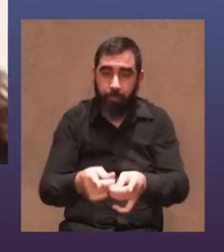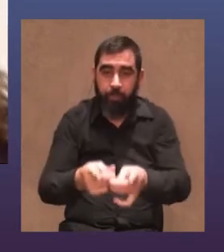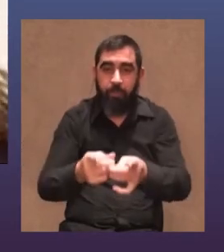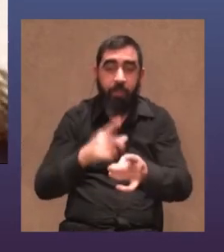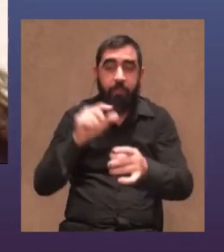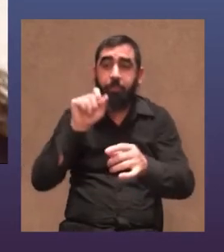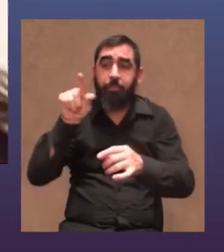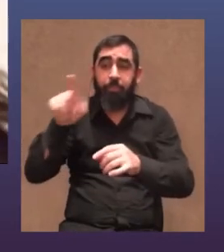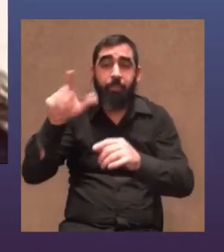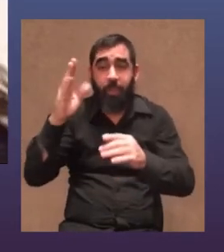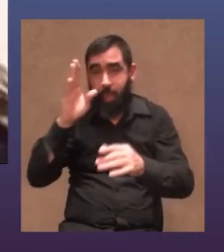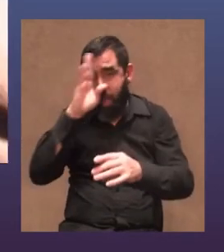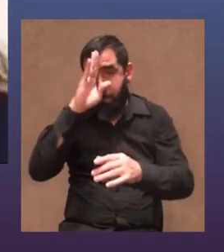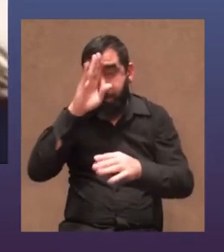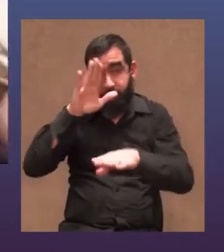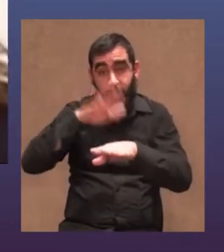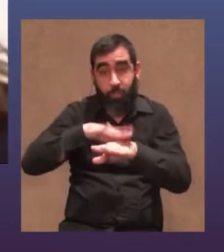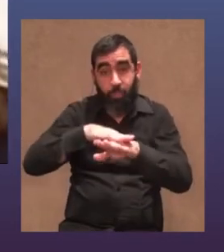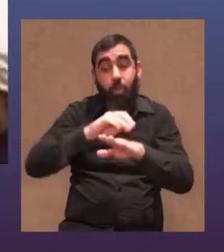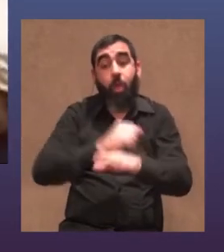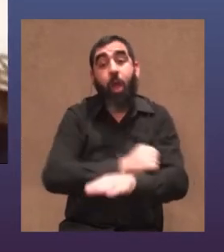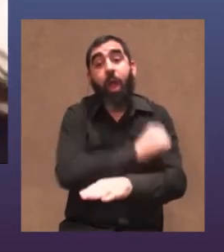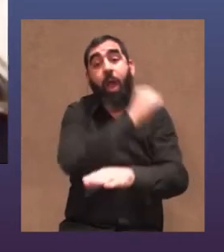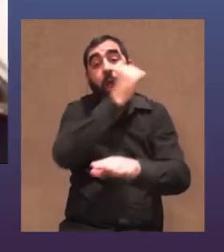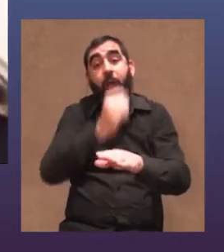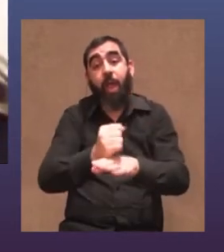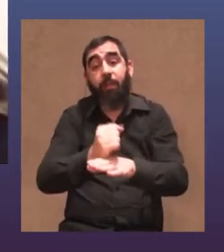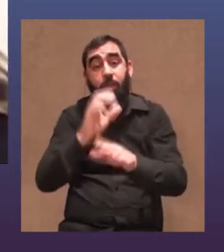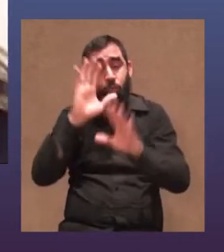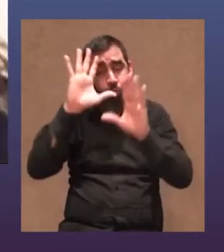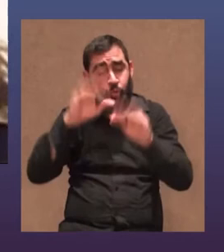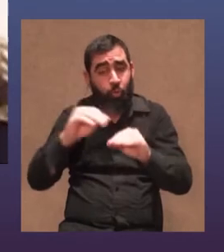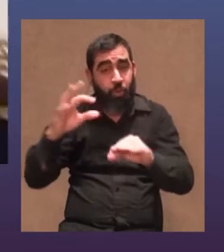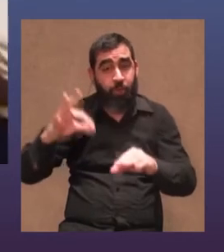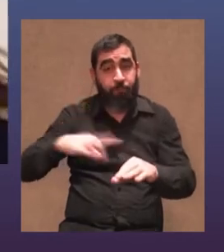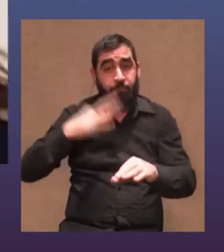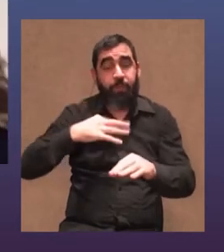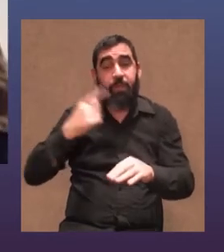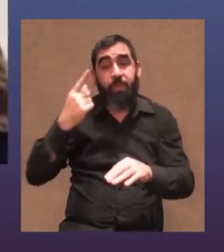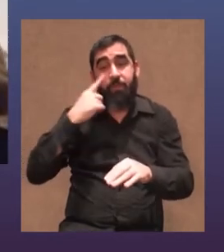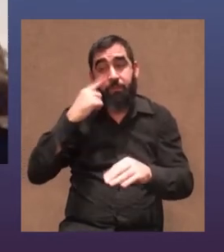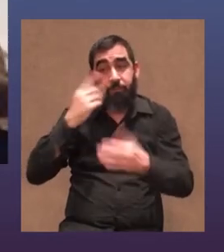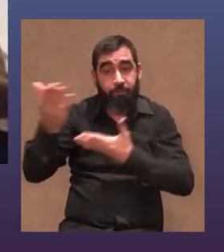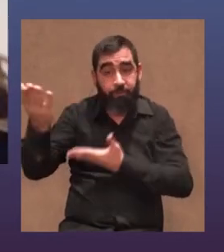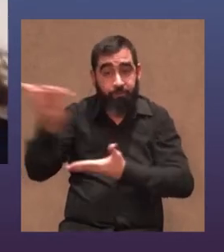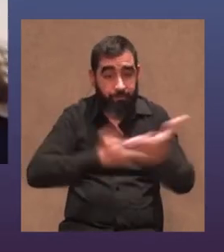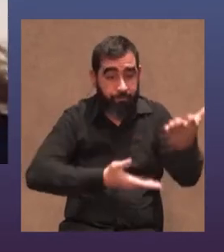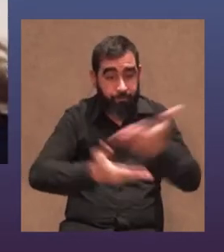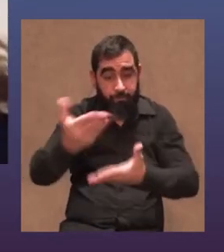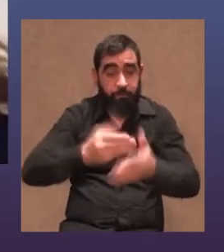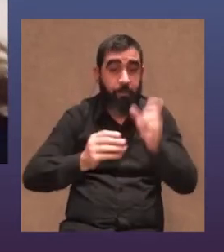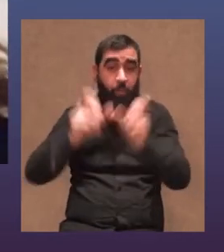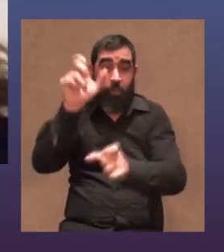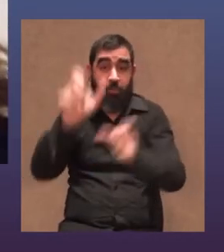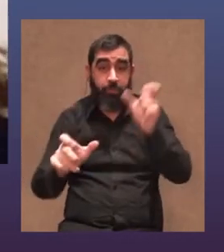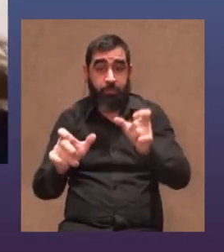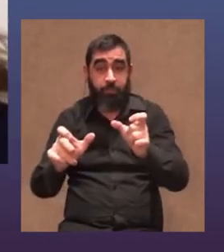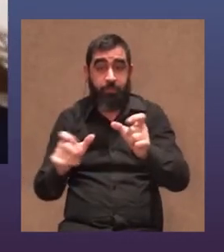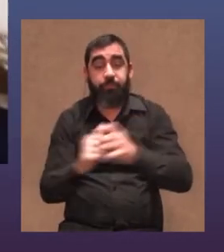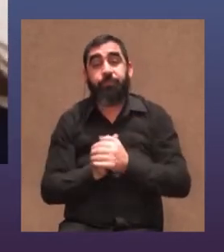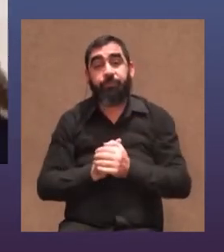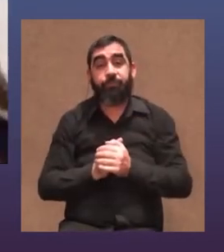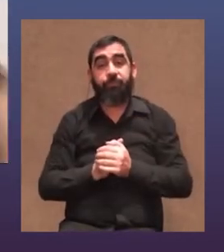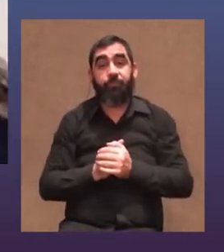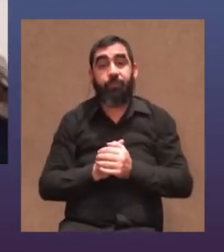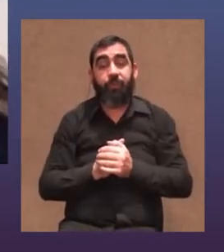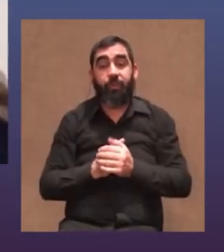propia formación hasta toda la carrera y todo, uno sigue conviviendo con muchas personas, que y durante el transcurso de esos